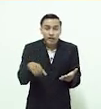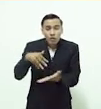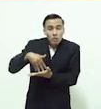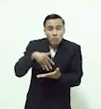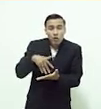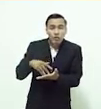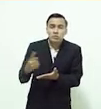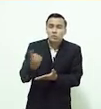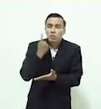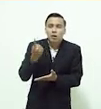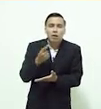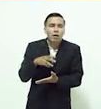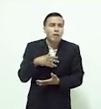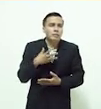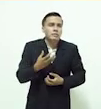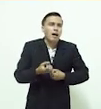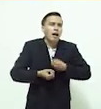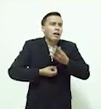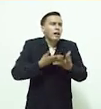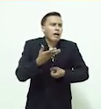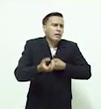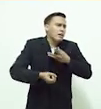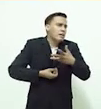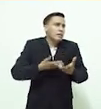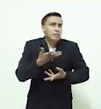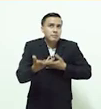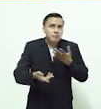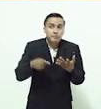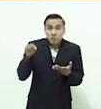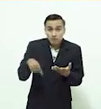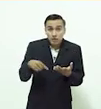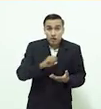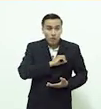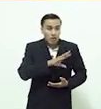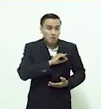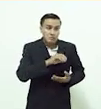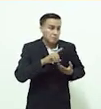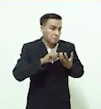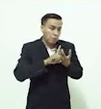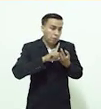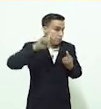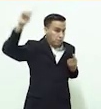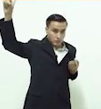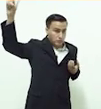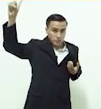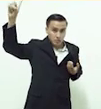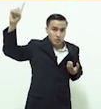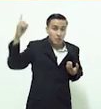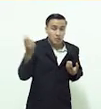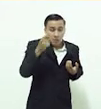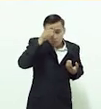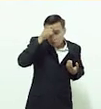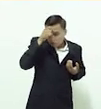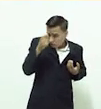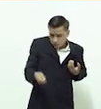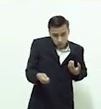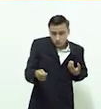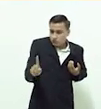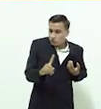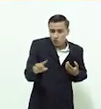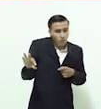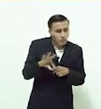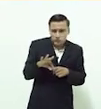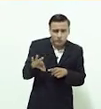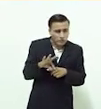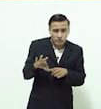labios, pero su corazón está lejos de mí. Es inútil el culto que me rinden, porque enseñan doctrinas